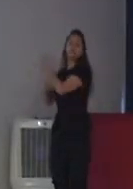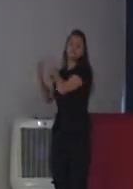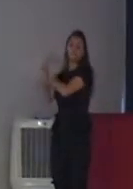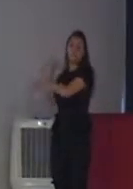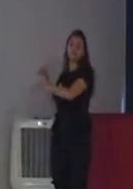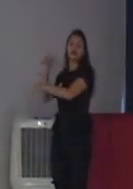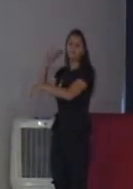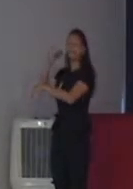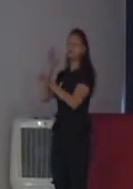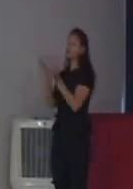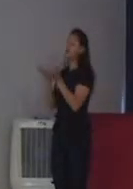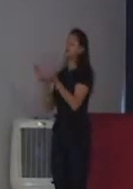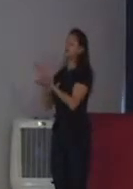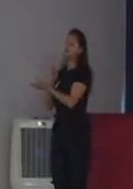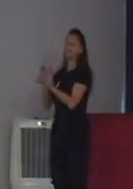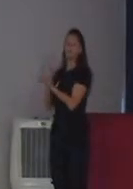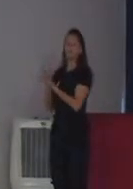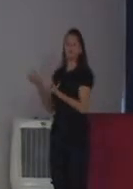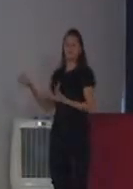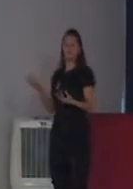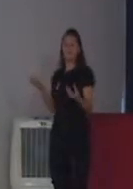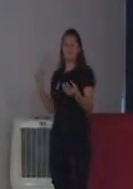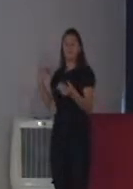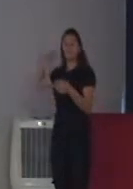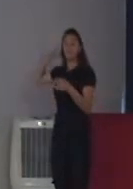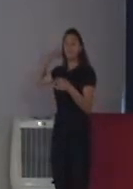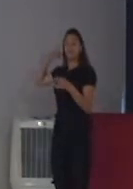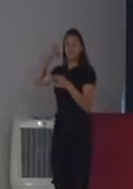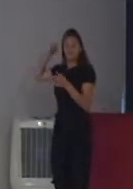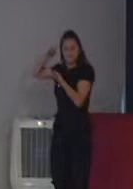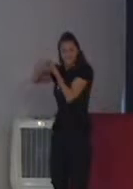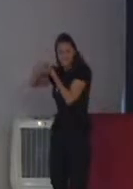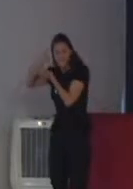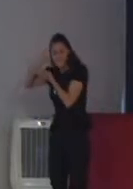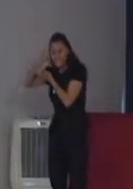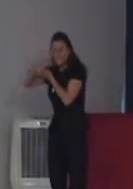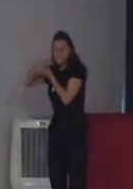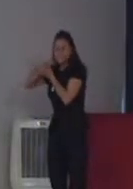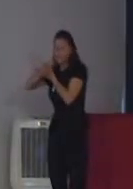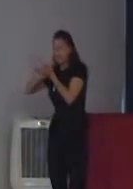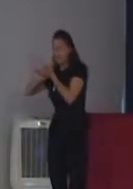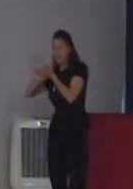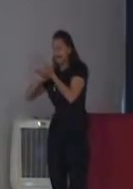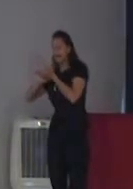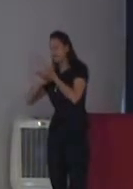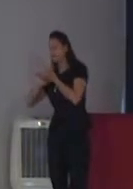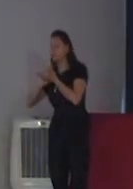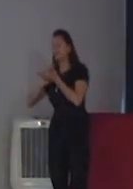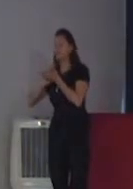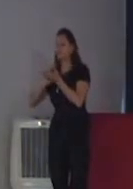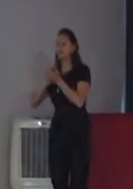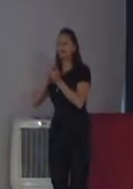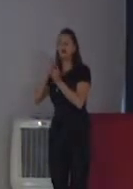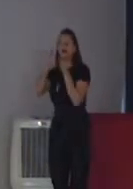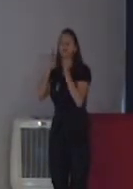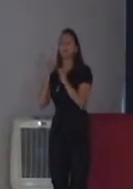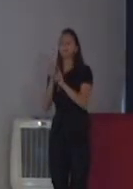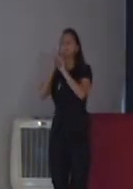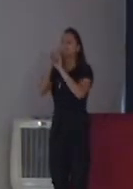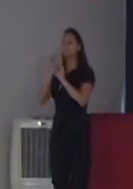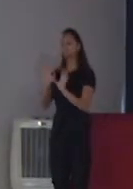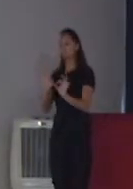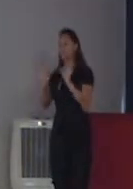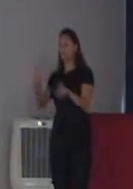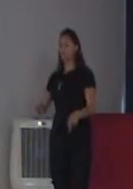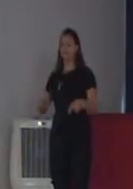años anteriores, de siglos anteriores, como medio acomodar la cosa y construir, digamos, lo que sería la idea de calidad de vida y bienestar